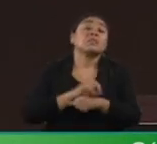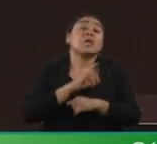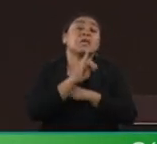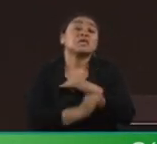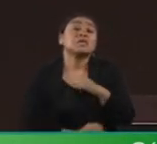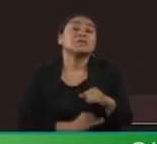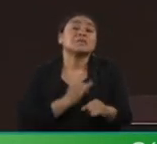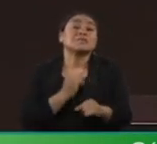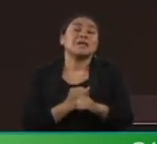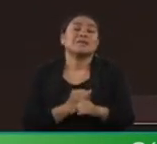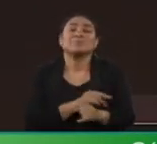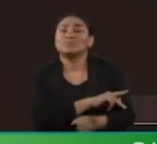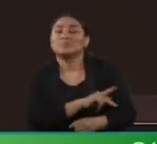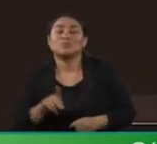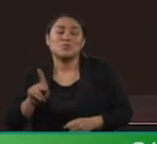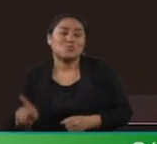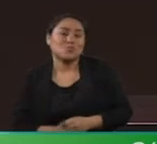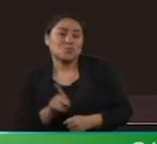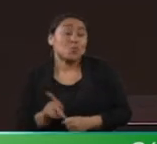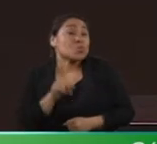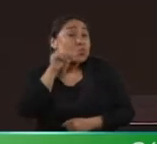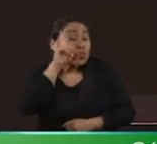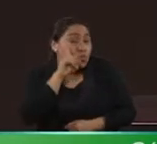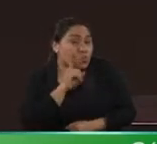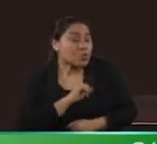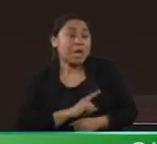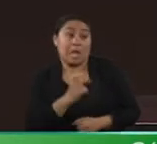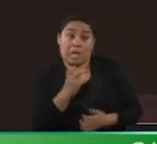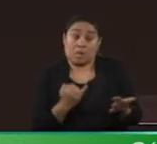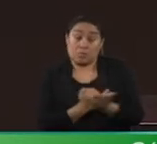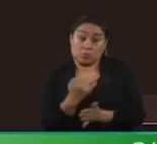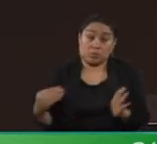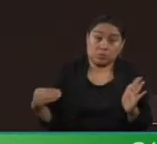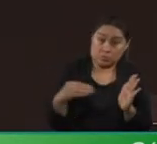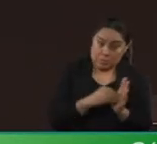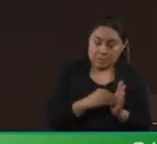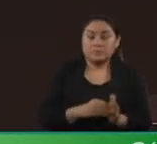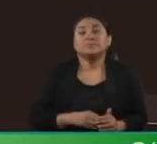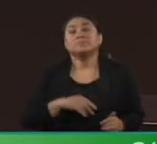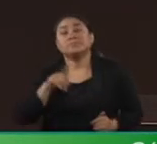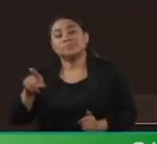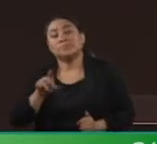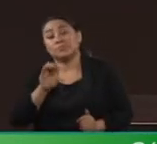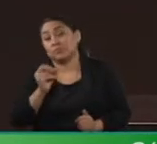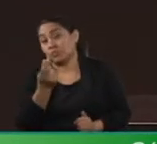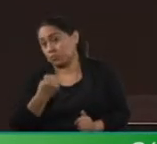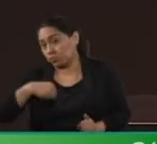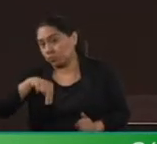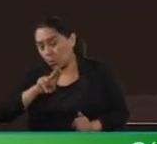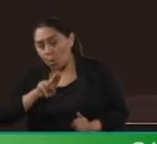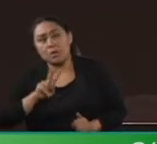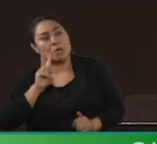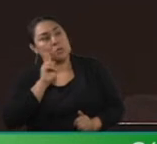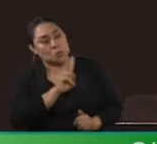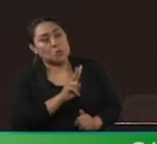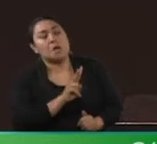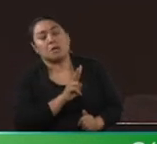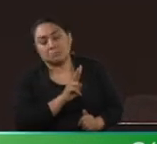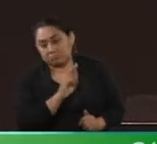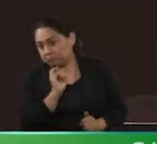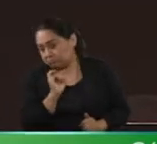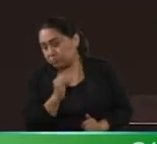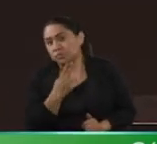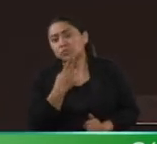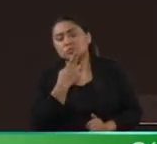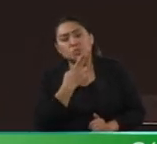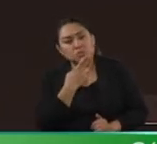las Mujeres Rurales. Con esta resolución, la Organización de las Naciones Unidas reconoce la decisiva